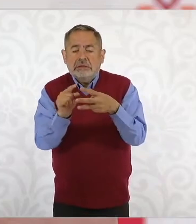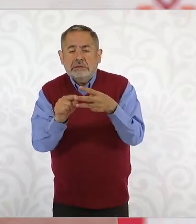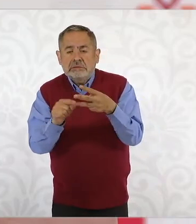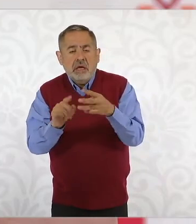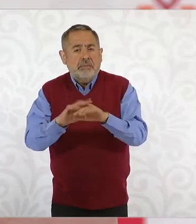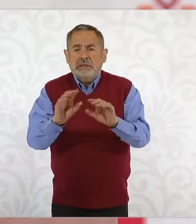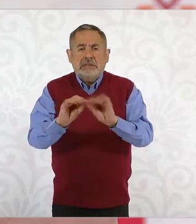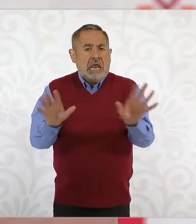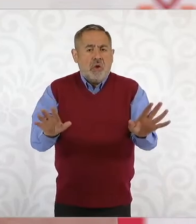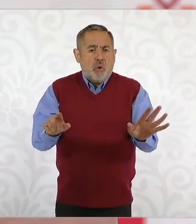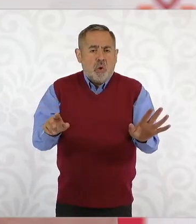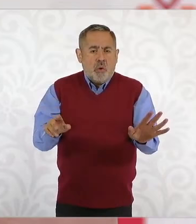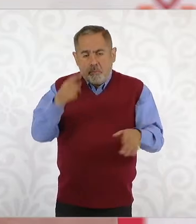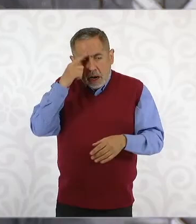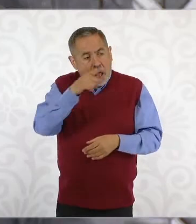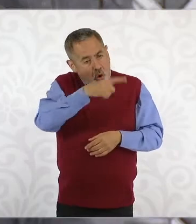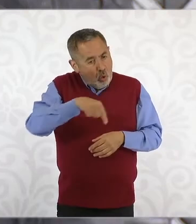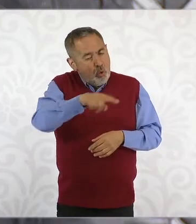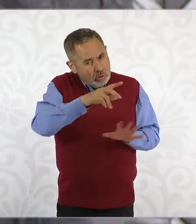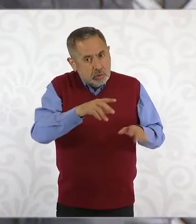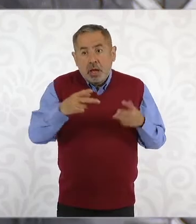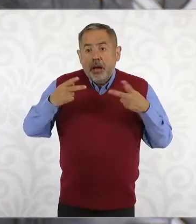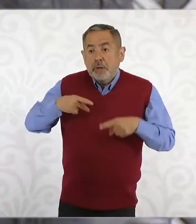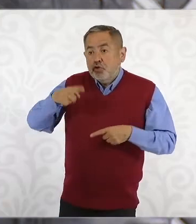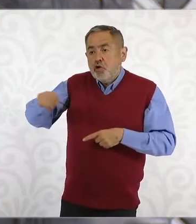lineamientos claros para que las personas que